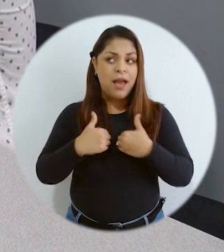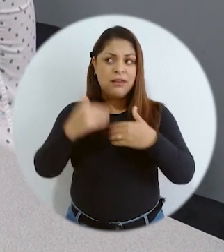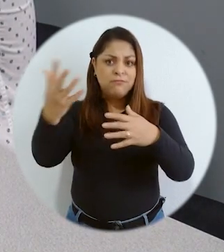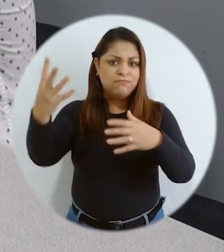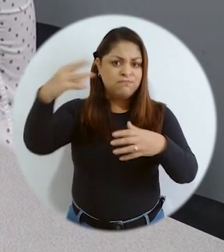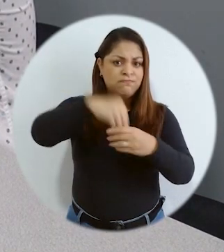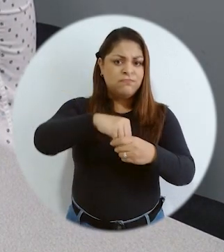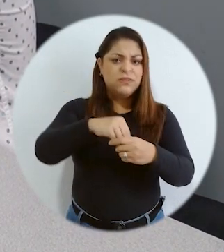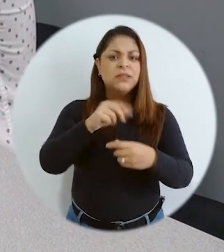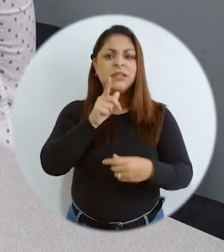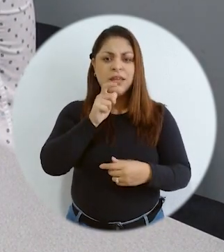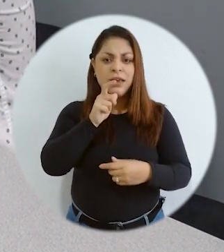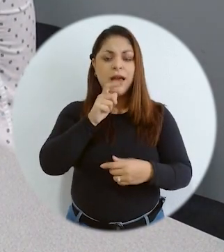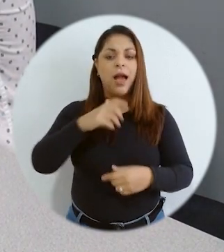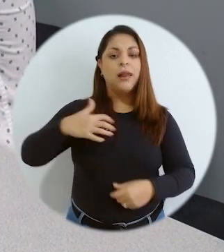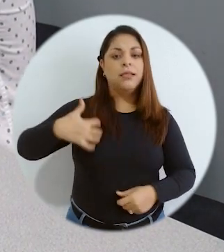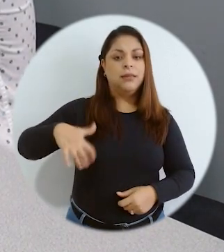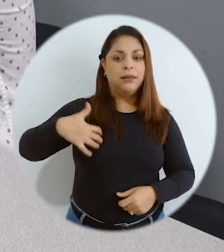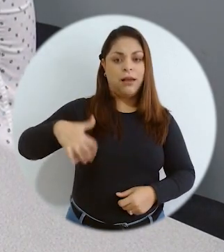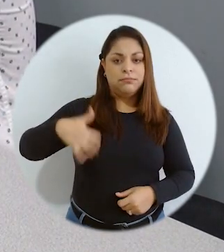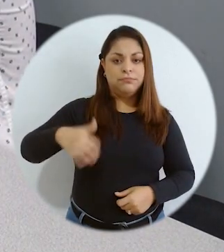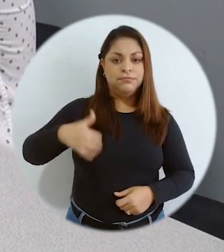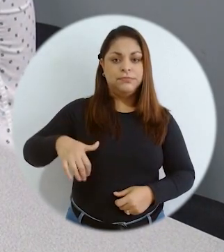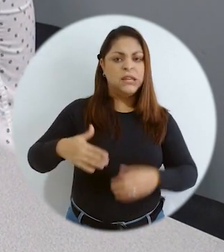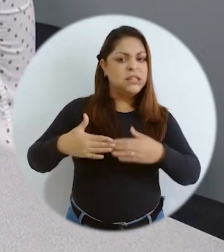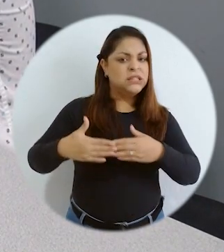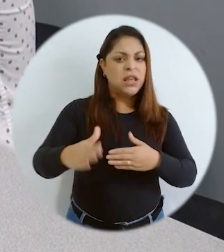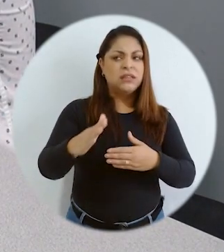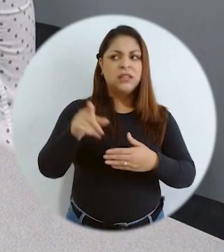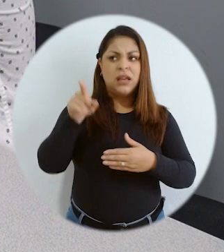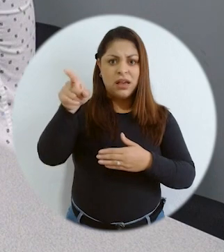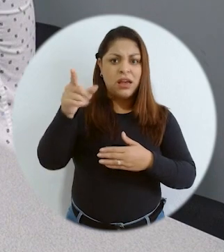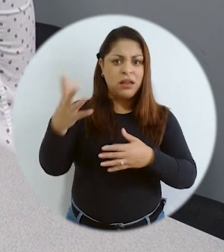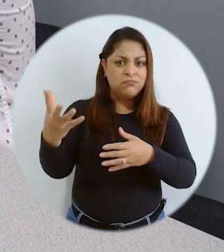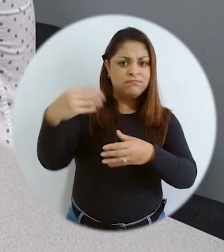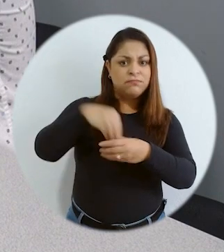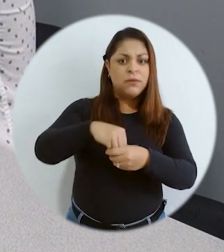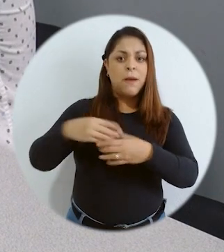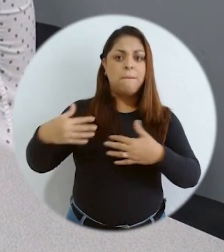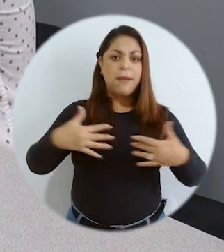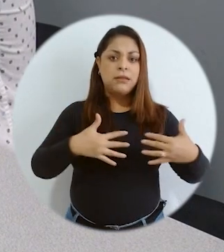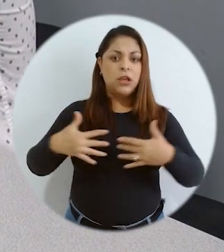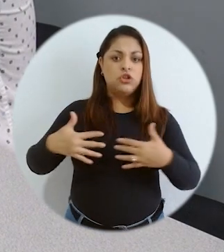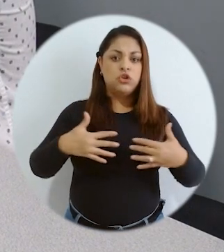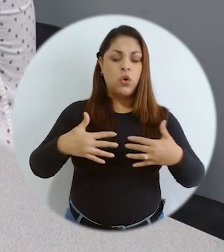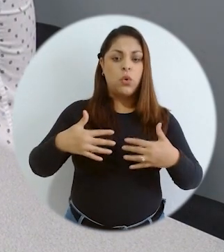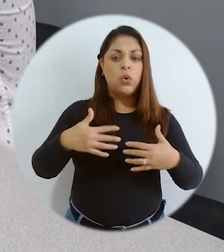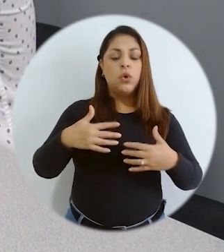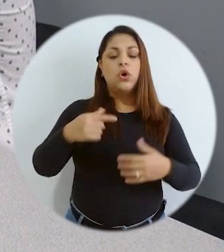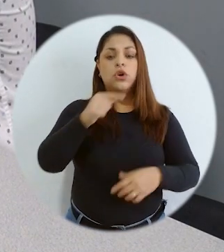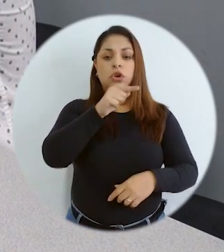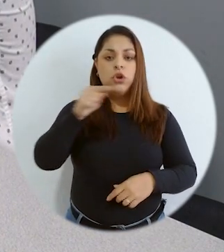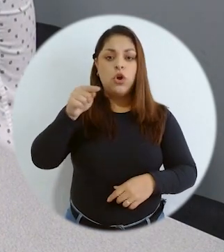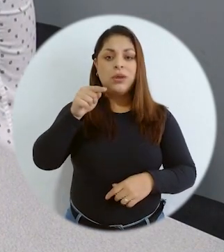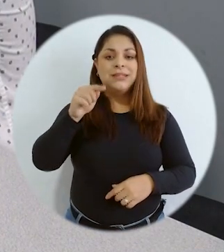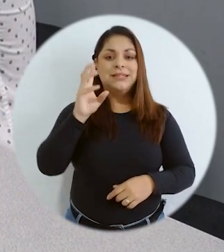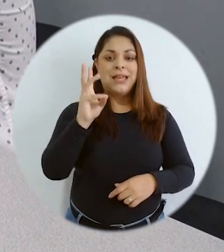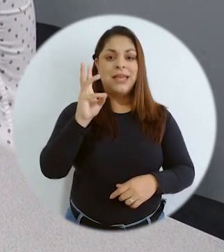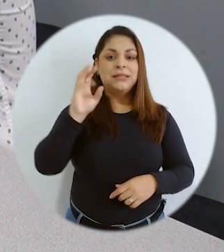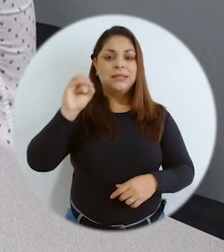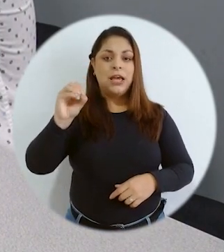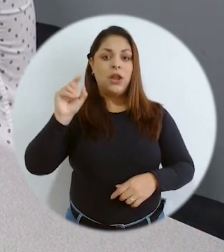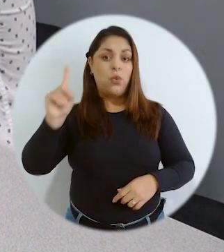del pasado situaciones, hechos que son históricos, pero que son fundamentales repasar. Ya vamos a adentrarnos en ese